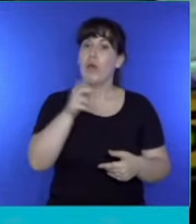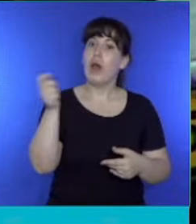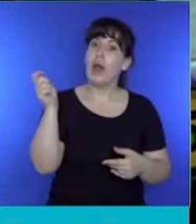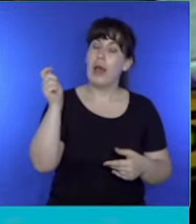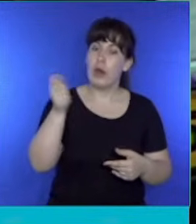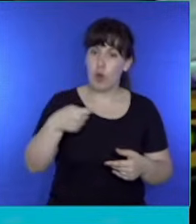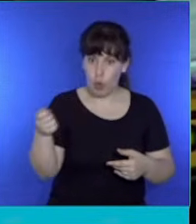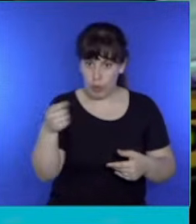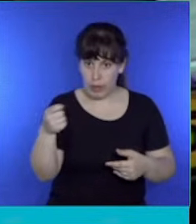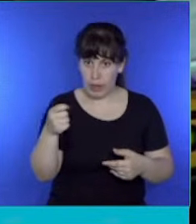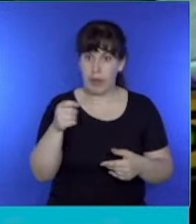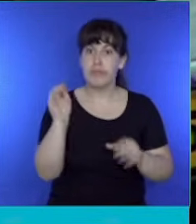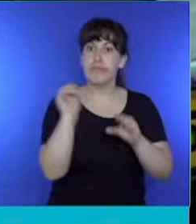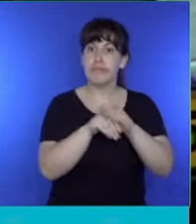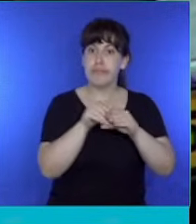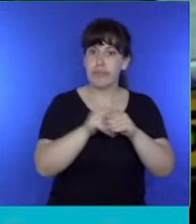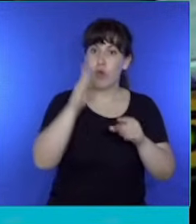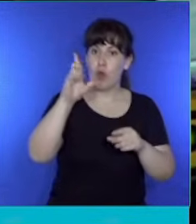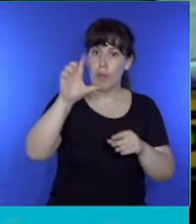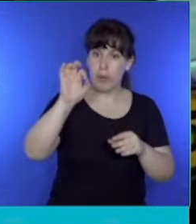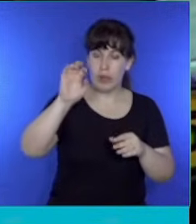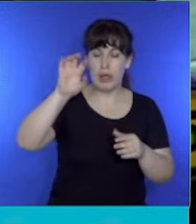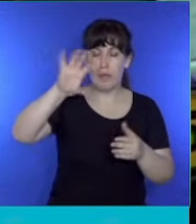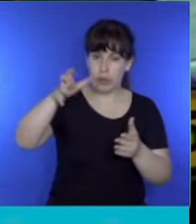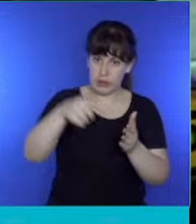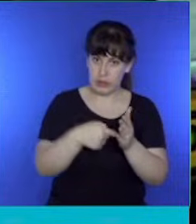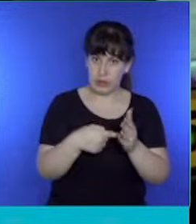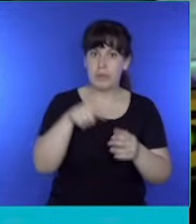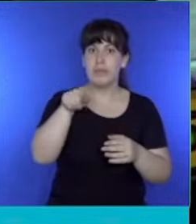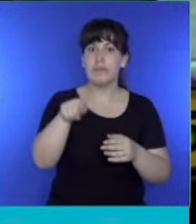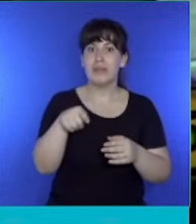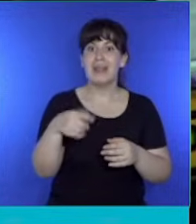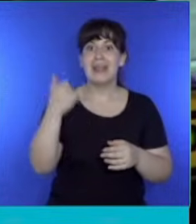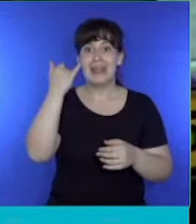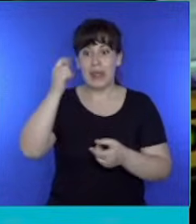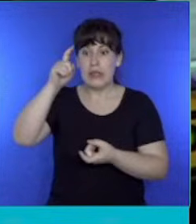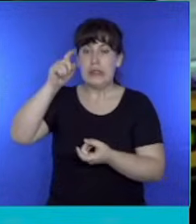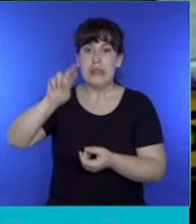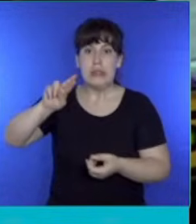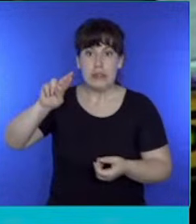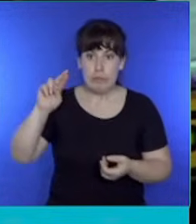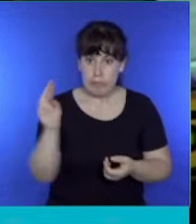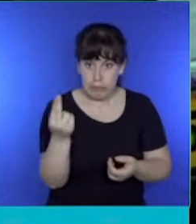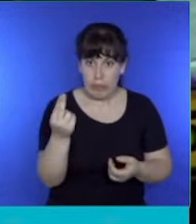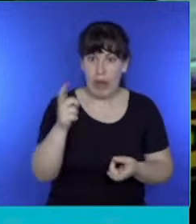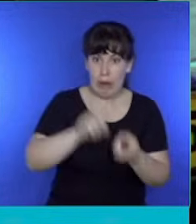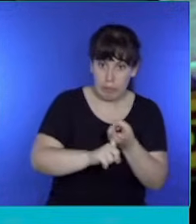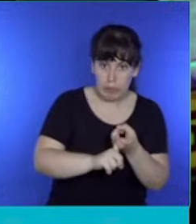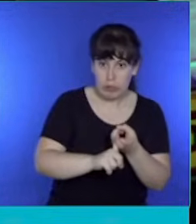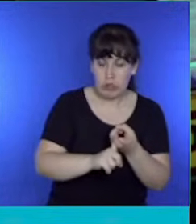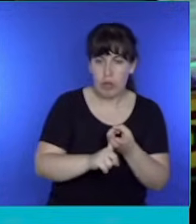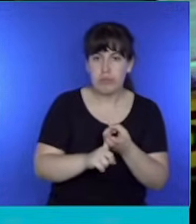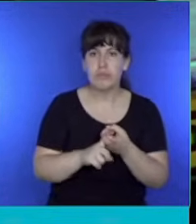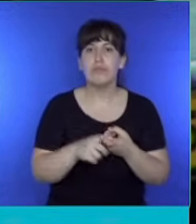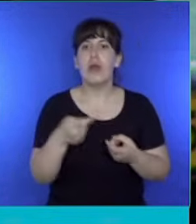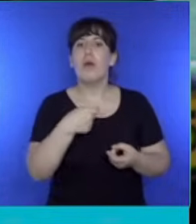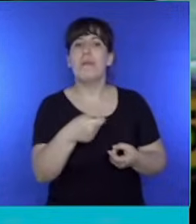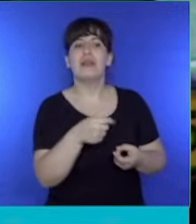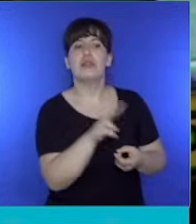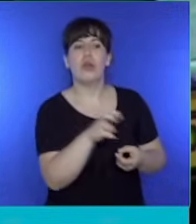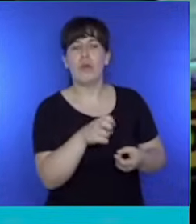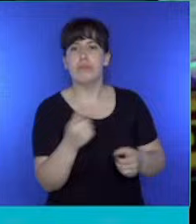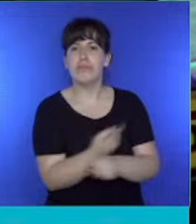Provincia que enviudara no podía cobrar la pensión. O una